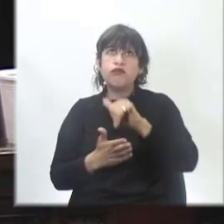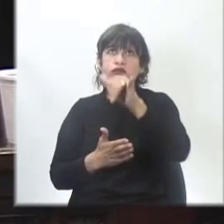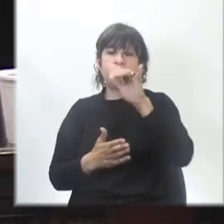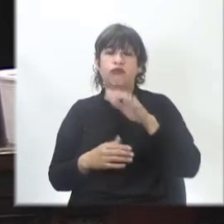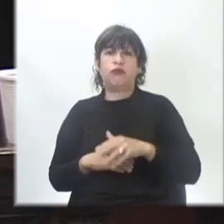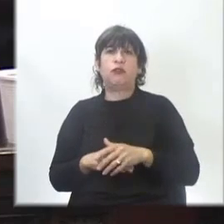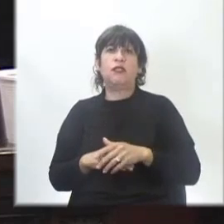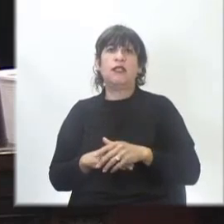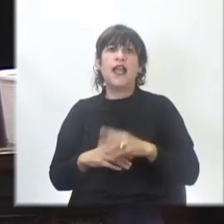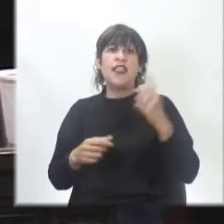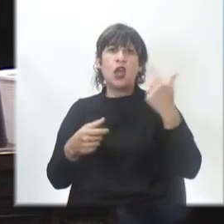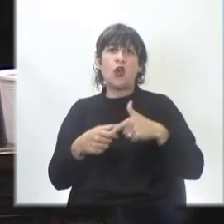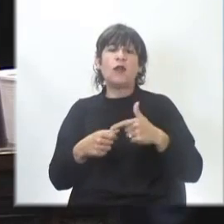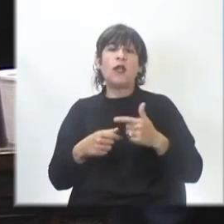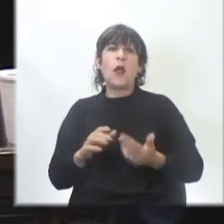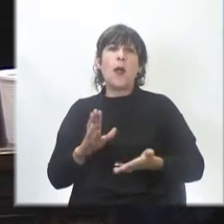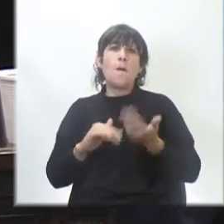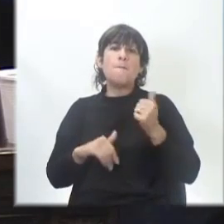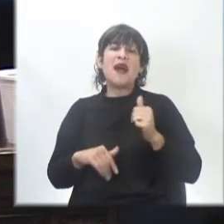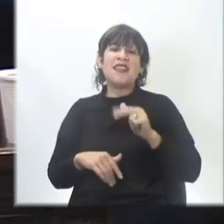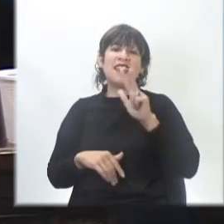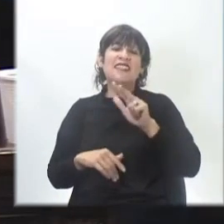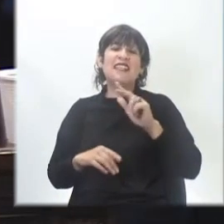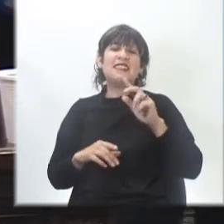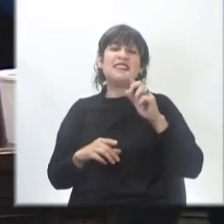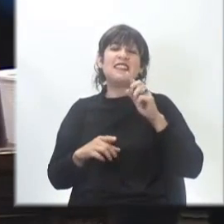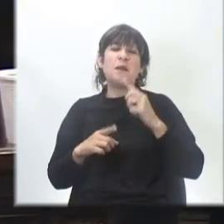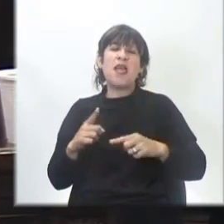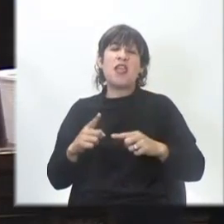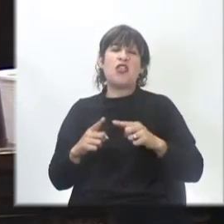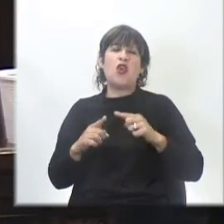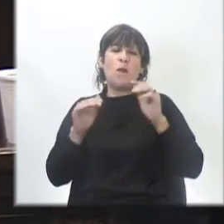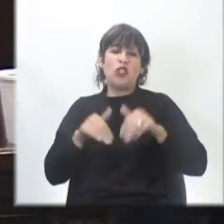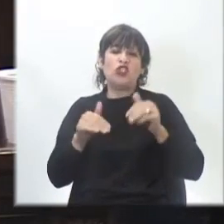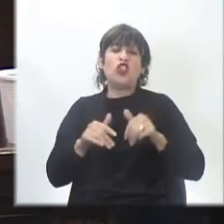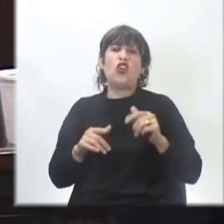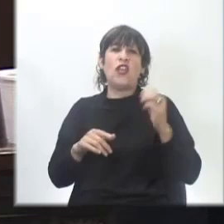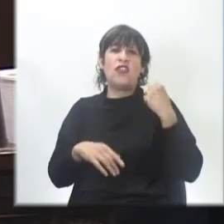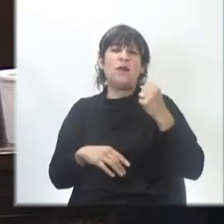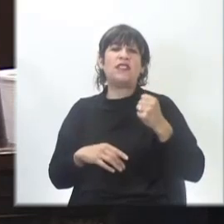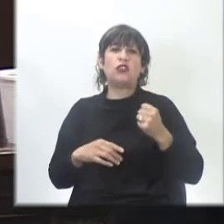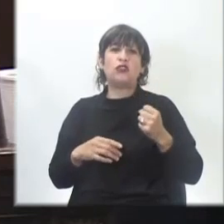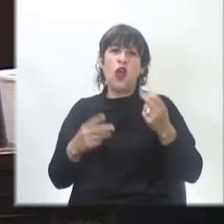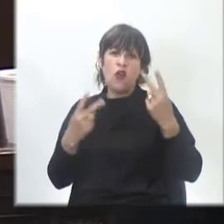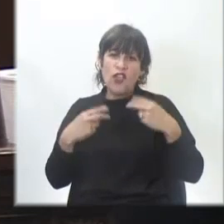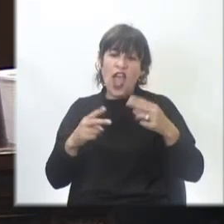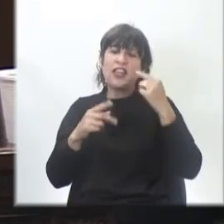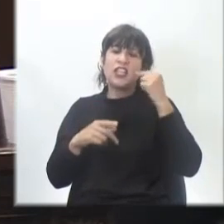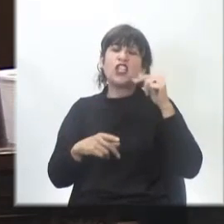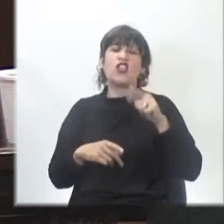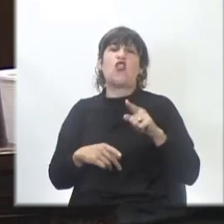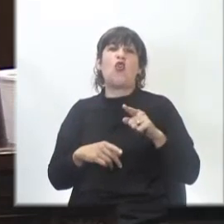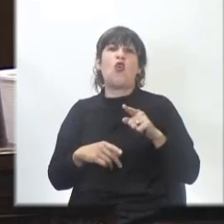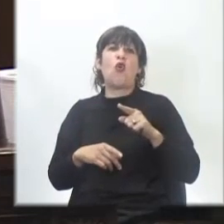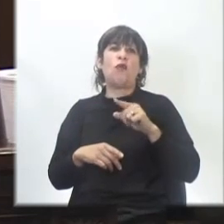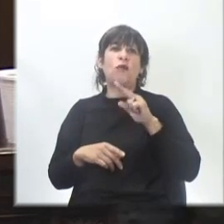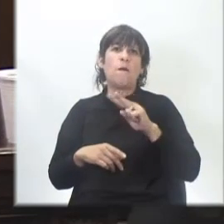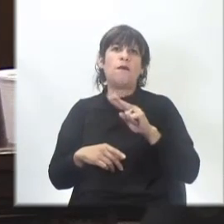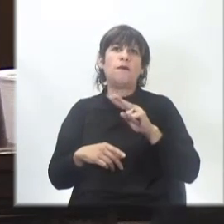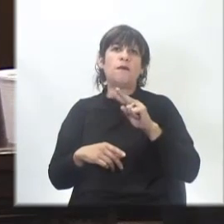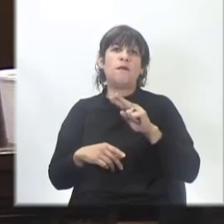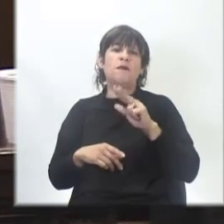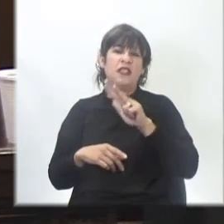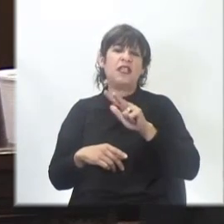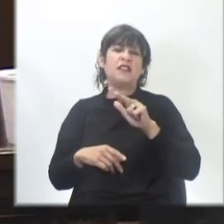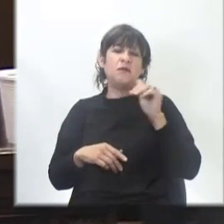De combustible, más de 3 millones y medio de pesos. Viáticos, 30.000 pesos. Handling, 641.000